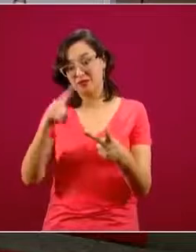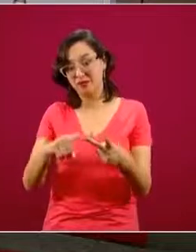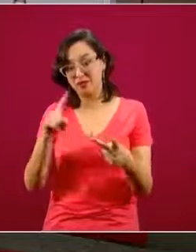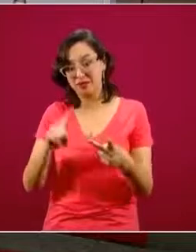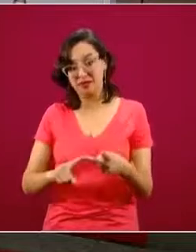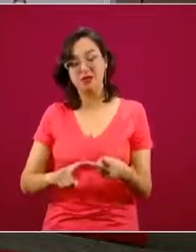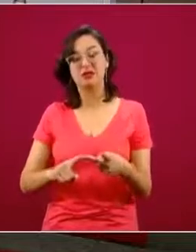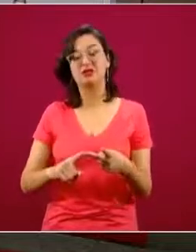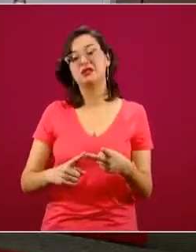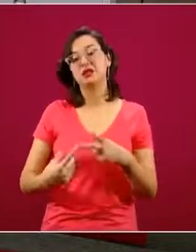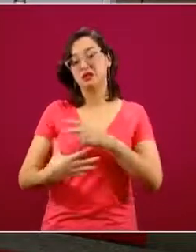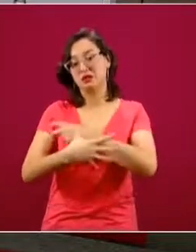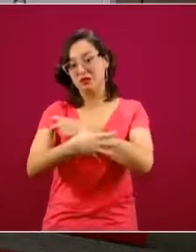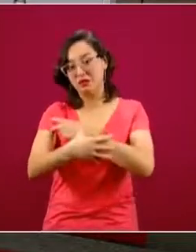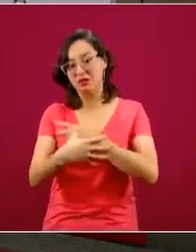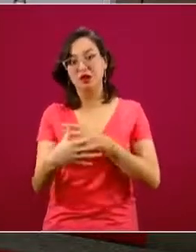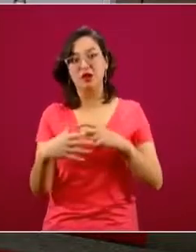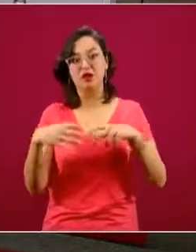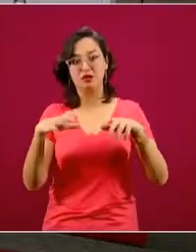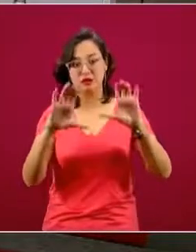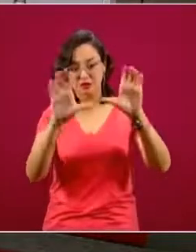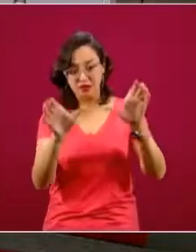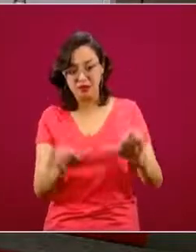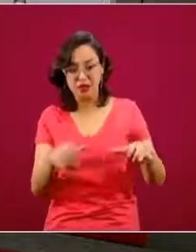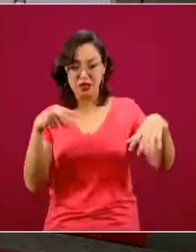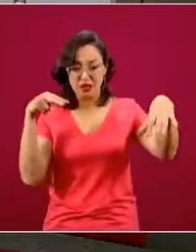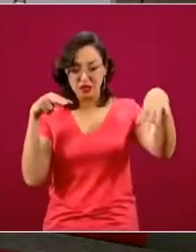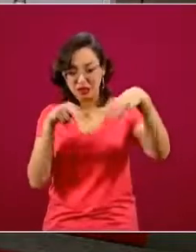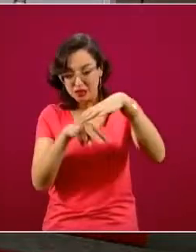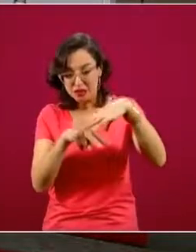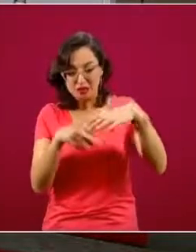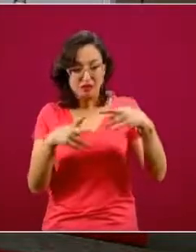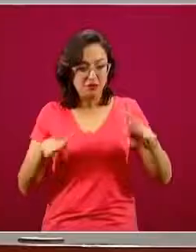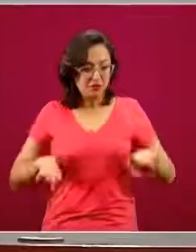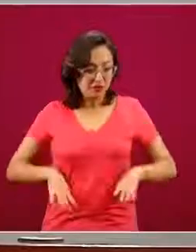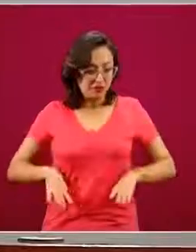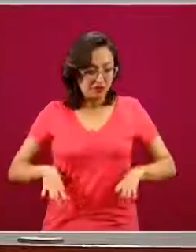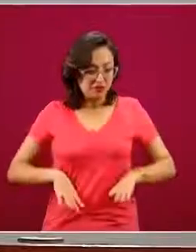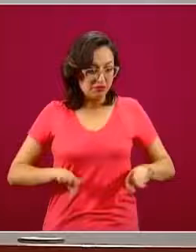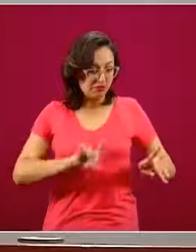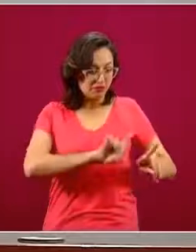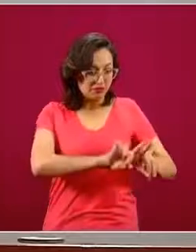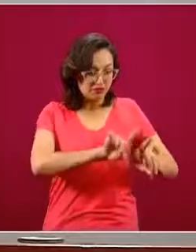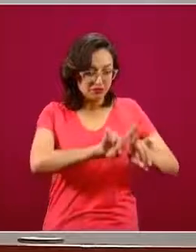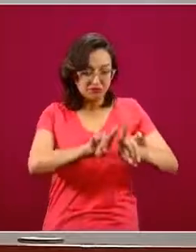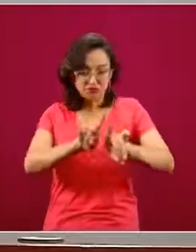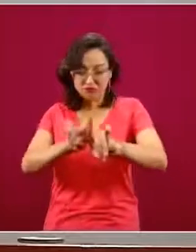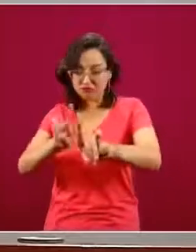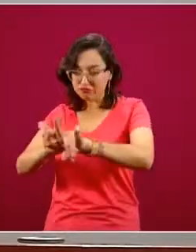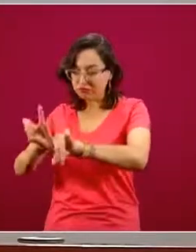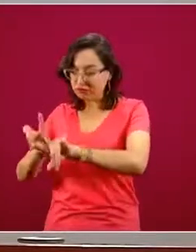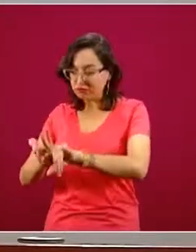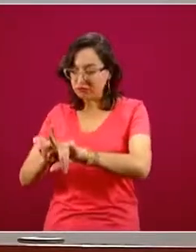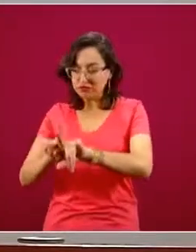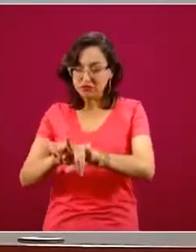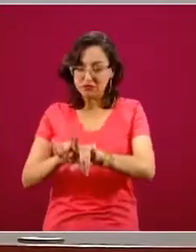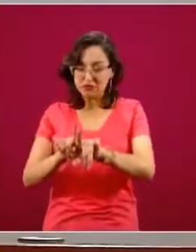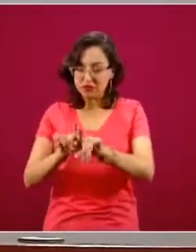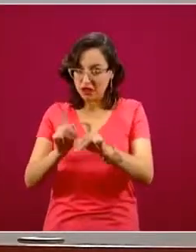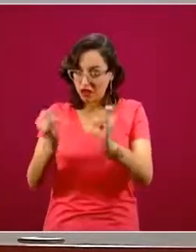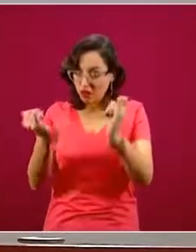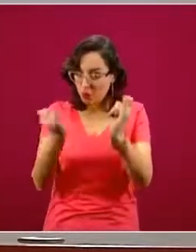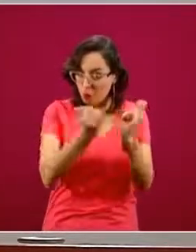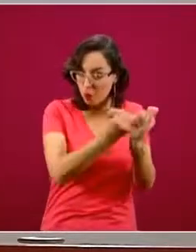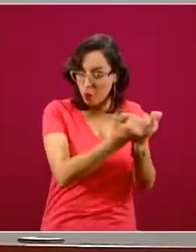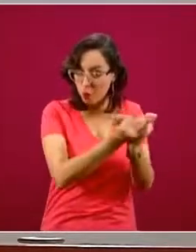y epidemiológicas son necesariamente compatibles en cada persona con la sospecha de COVID. Entonces,